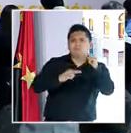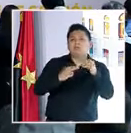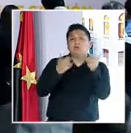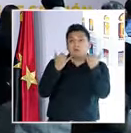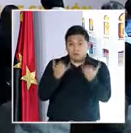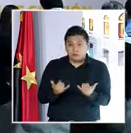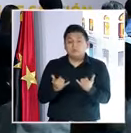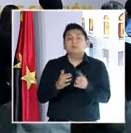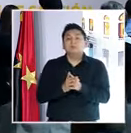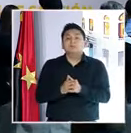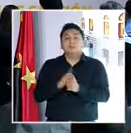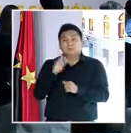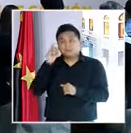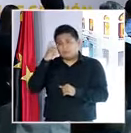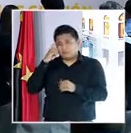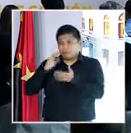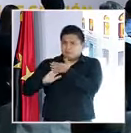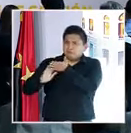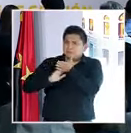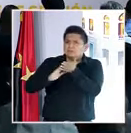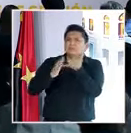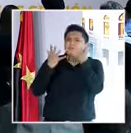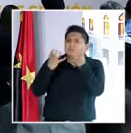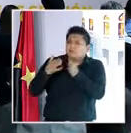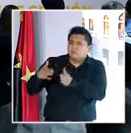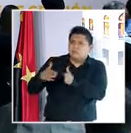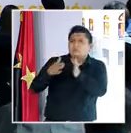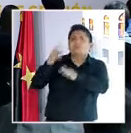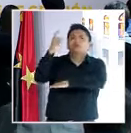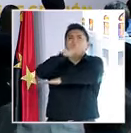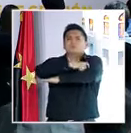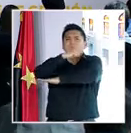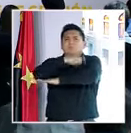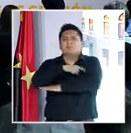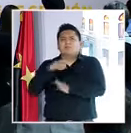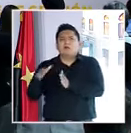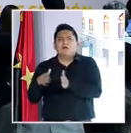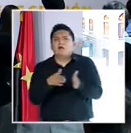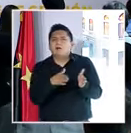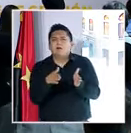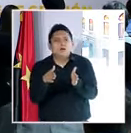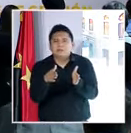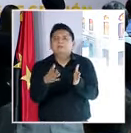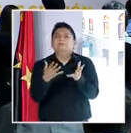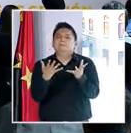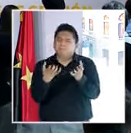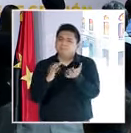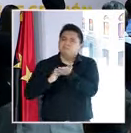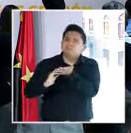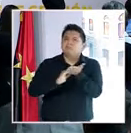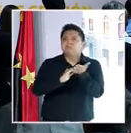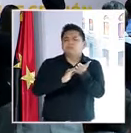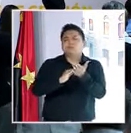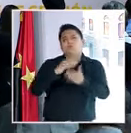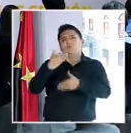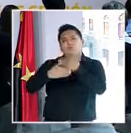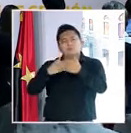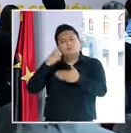gobierno para poder terminar ese anhelo de la población de Tibú, y sacar avante ese